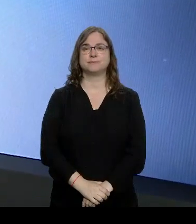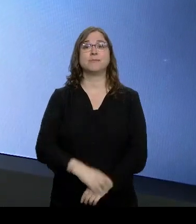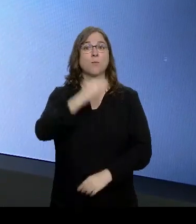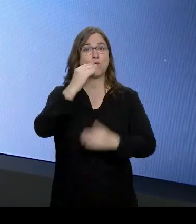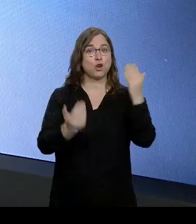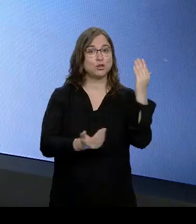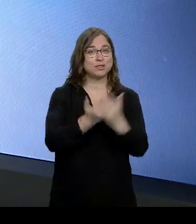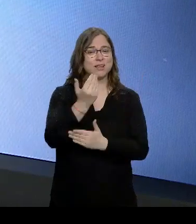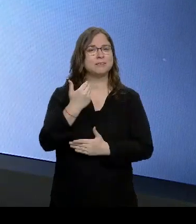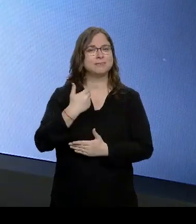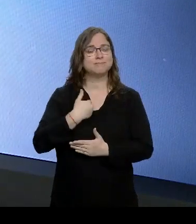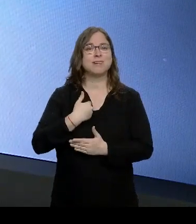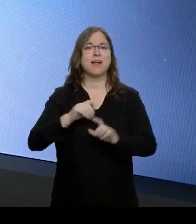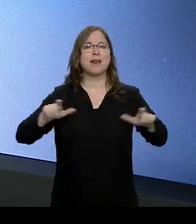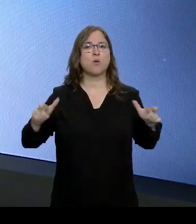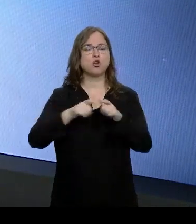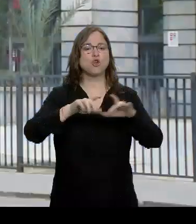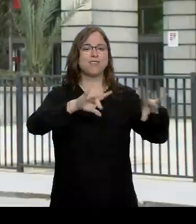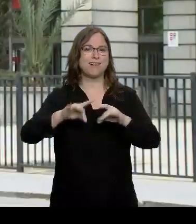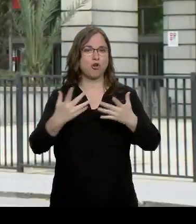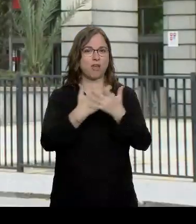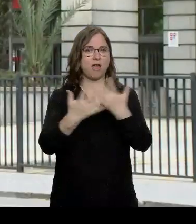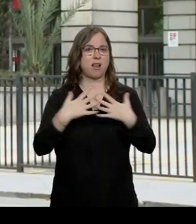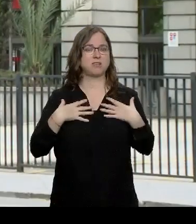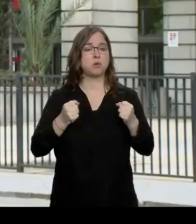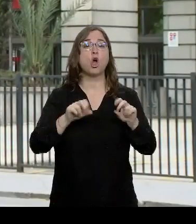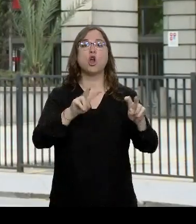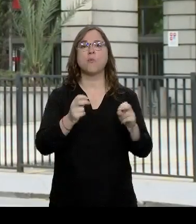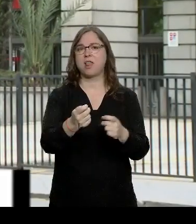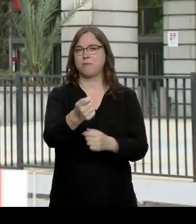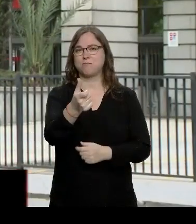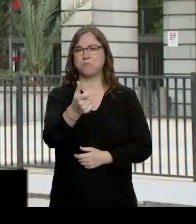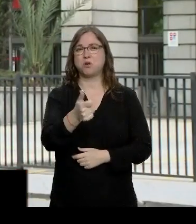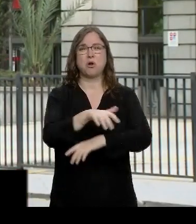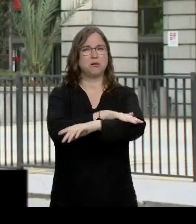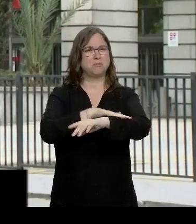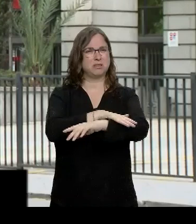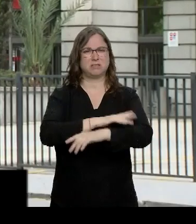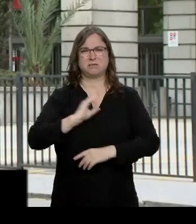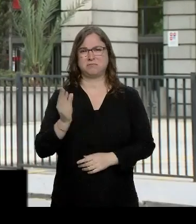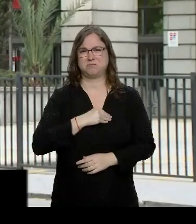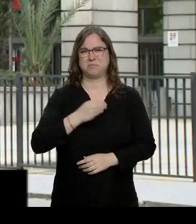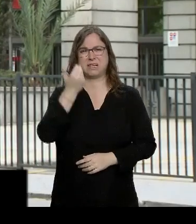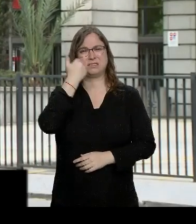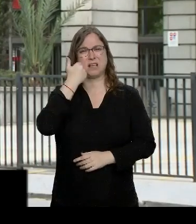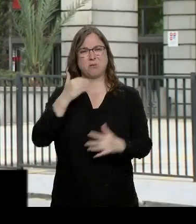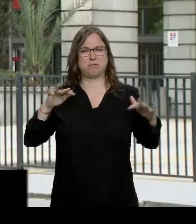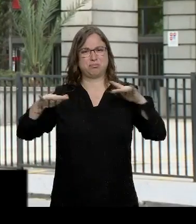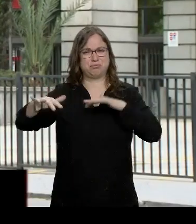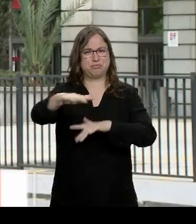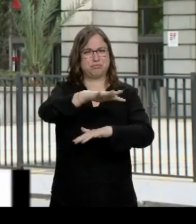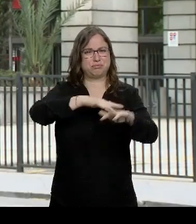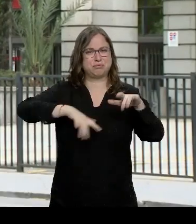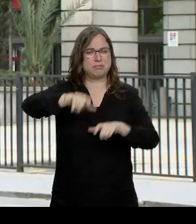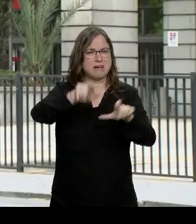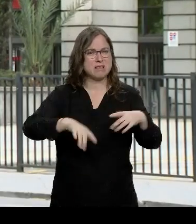Buenos días. Ha sido una interterritorial con pocas novedades. La ministra lamentó las imágenes de aglomeraciones del pasado sábado y ha recordado a las